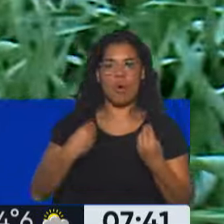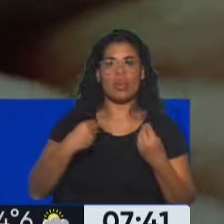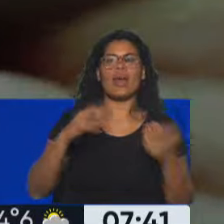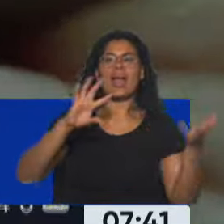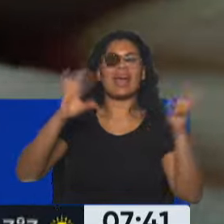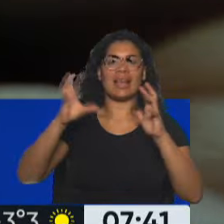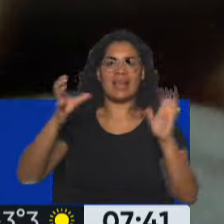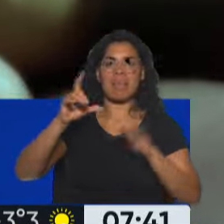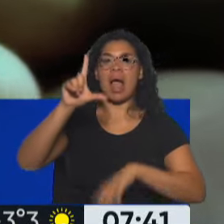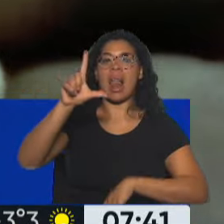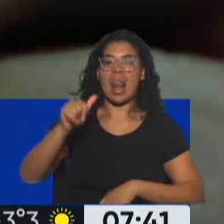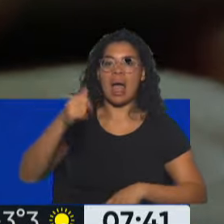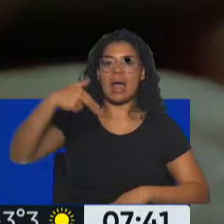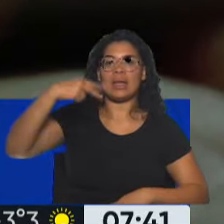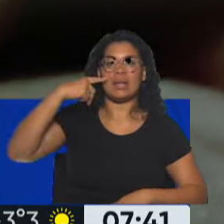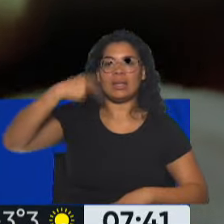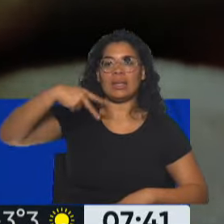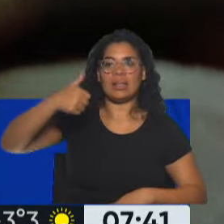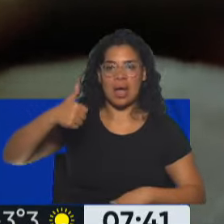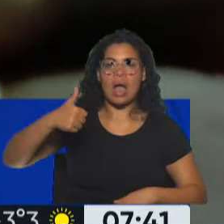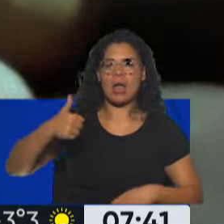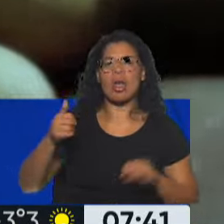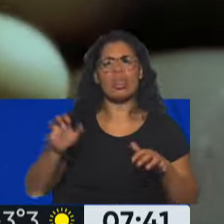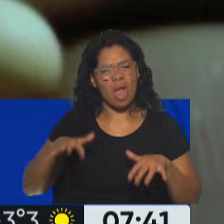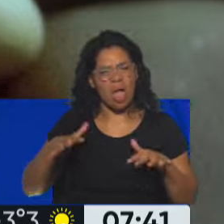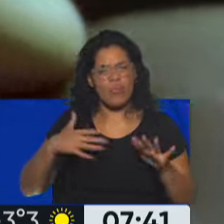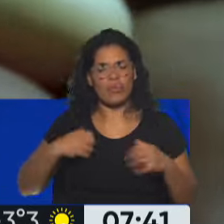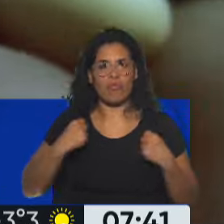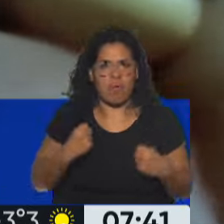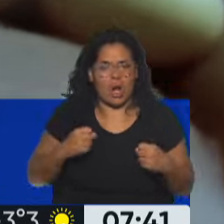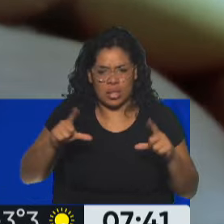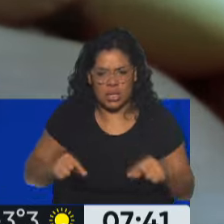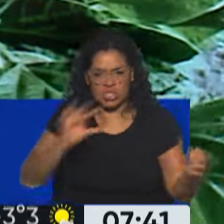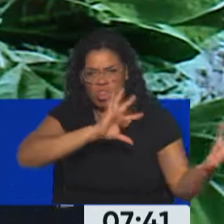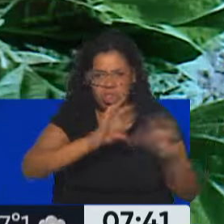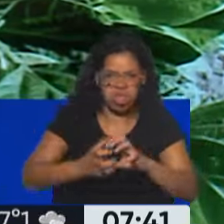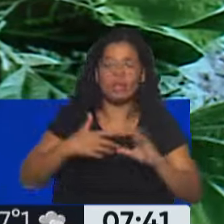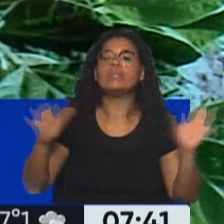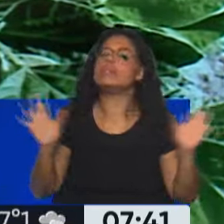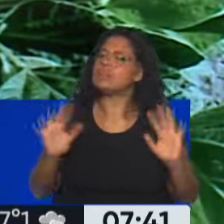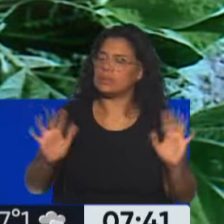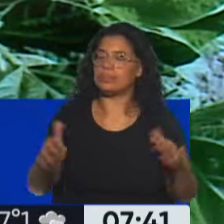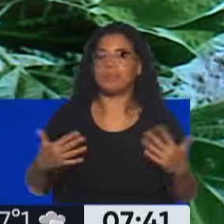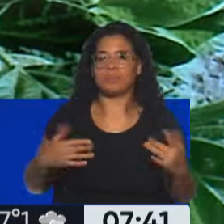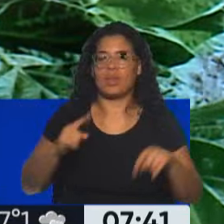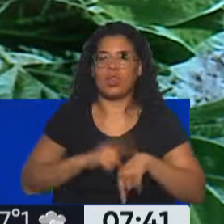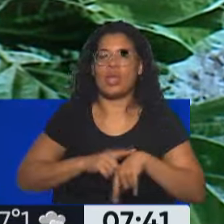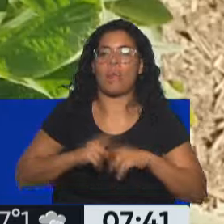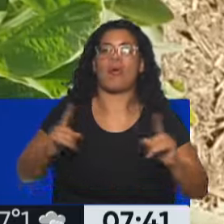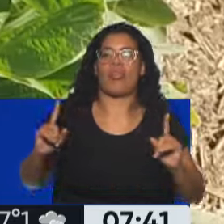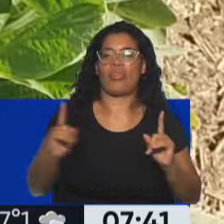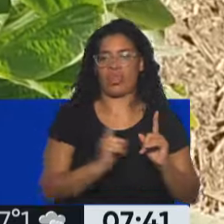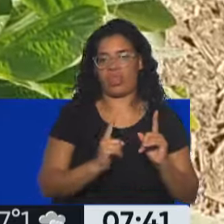de intensidad débil y además de corta duración esto se desprende del informe de la guía estratégica para el